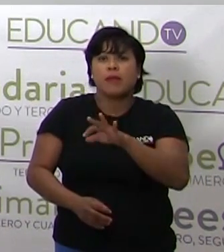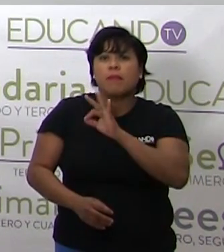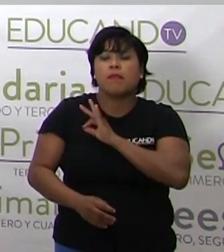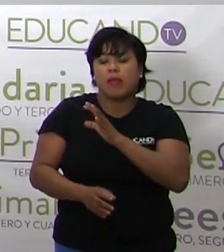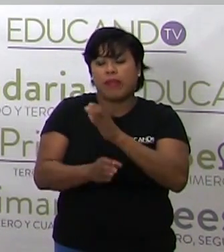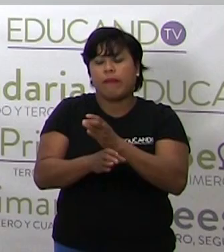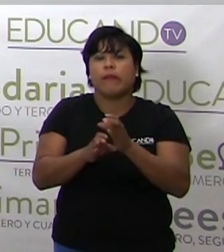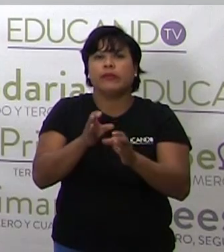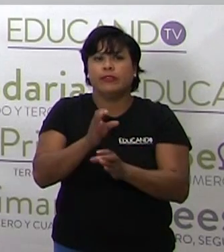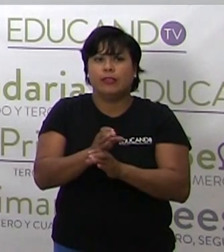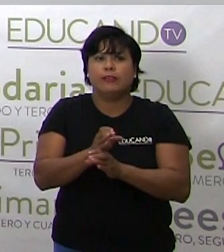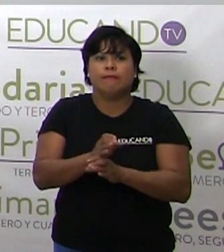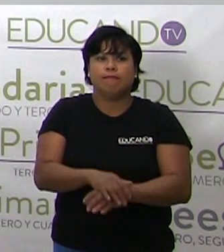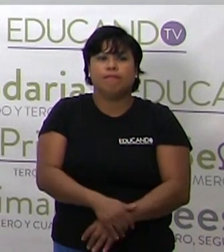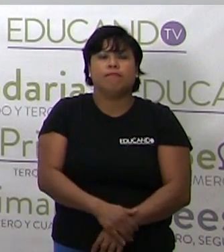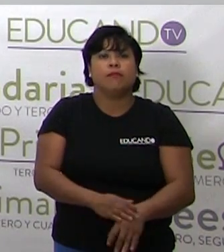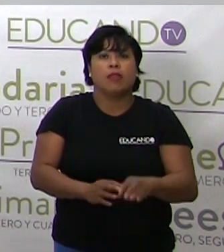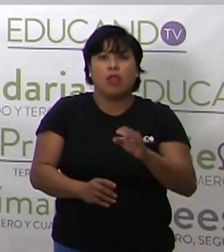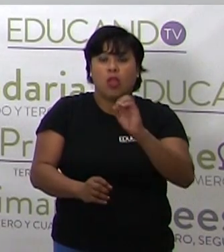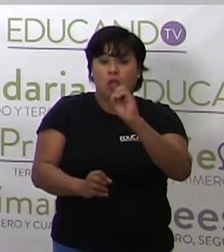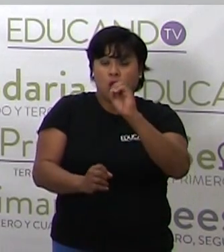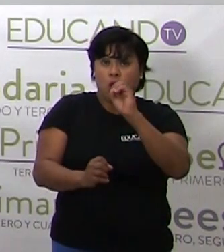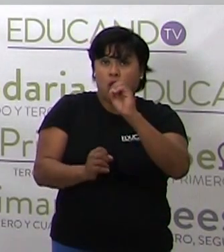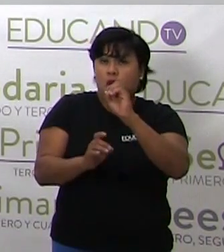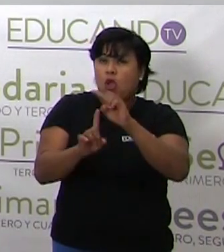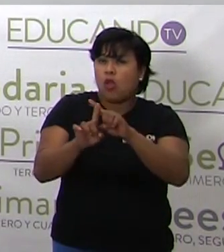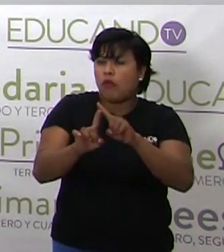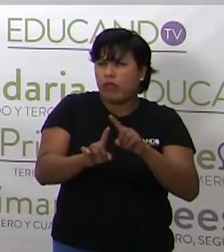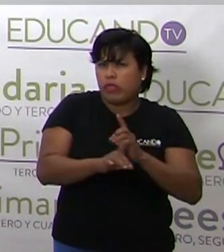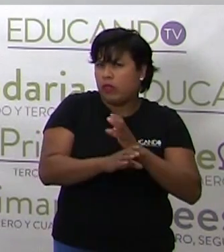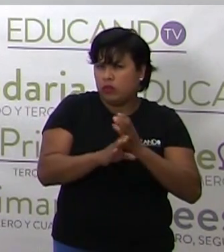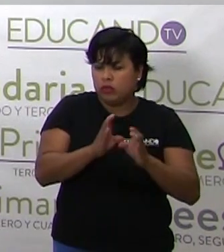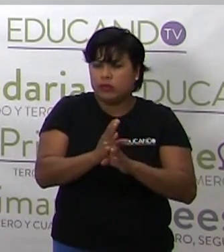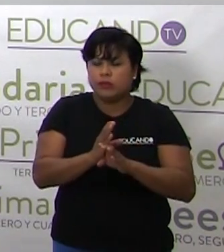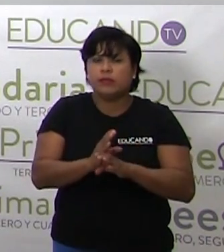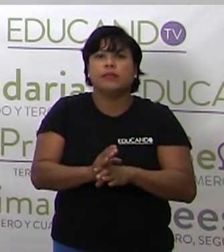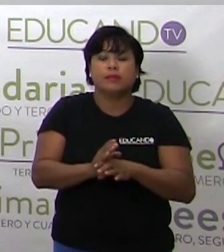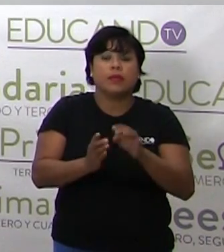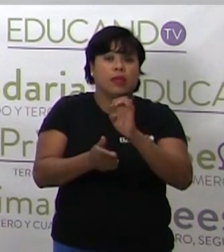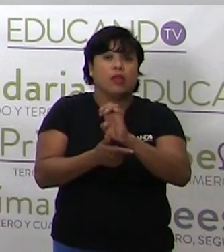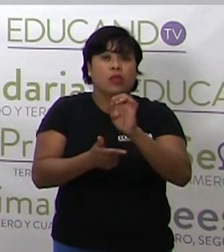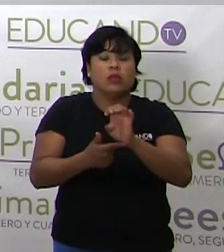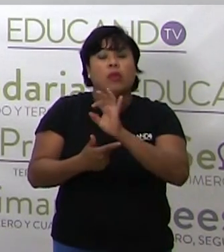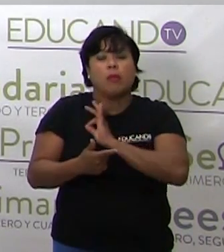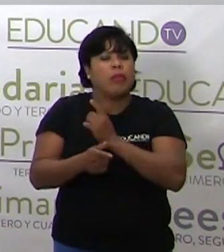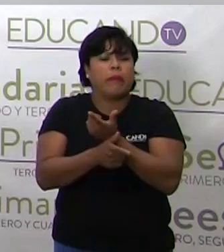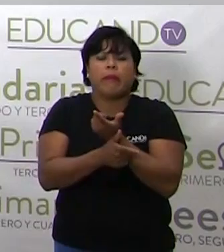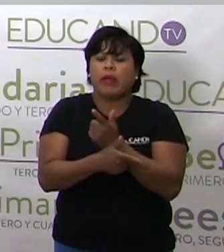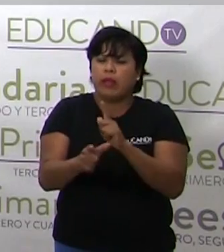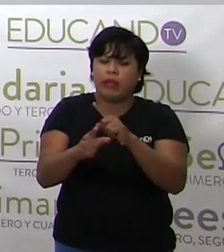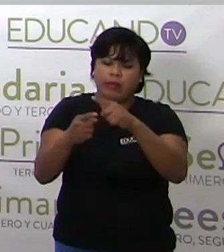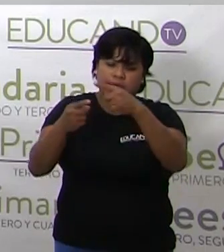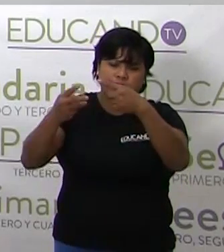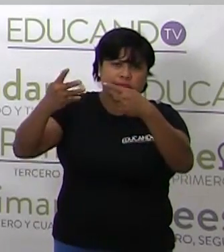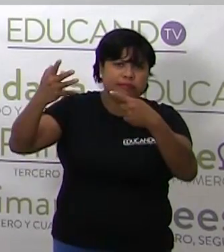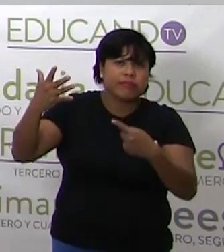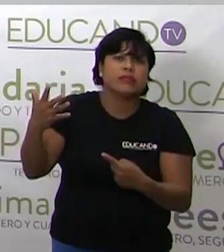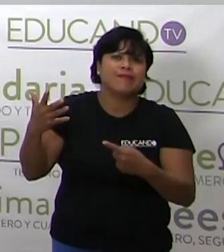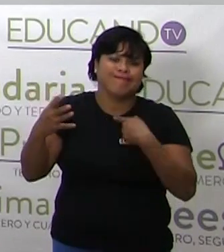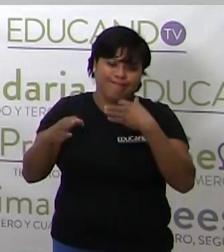ser cosas, objetos, pues. Entonces, puede ser cualquiera de